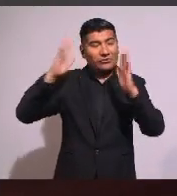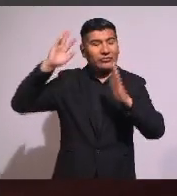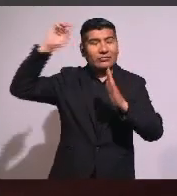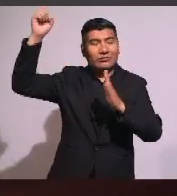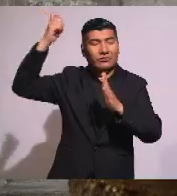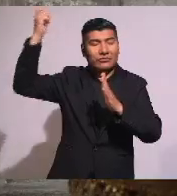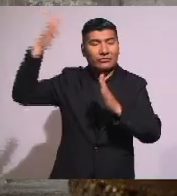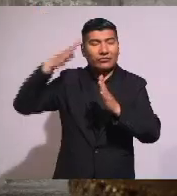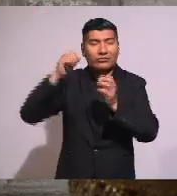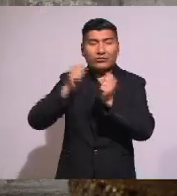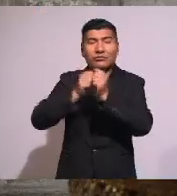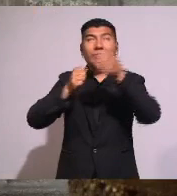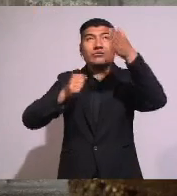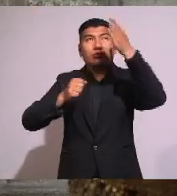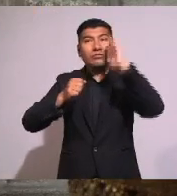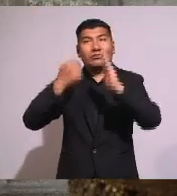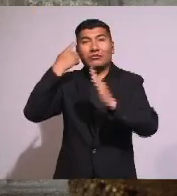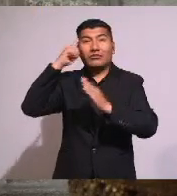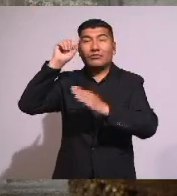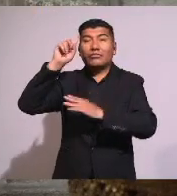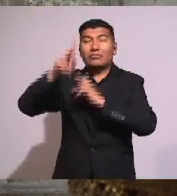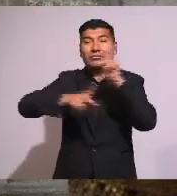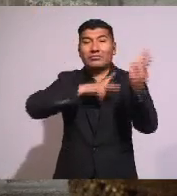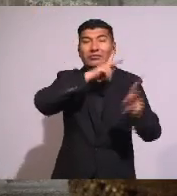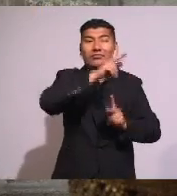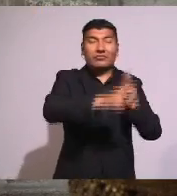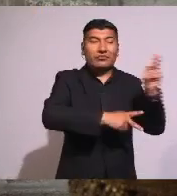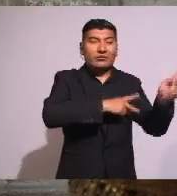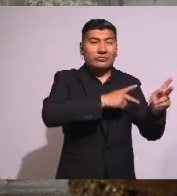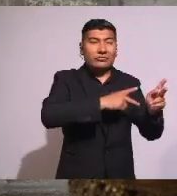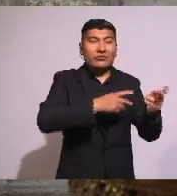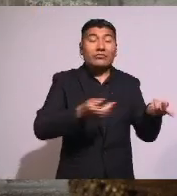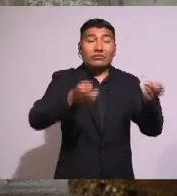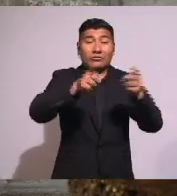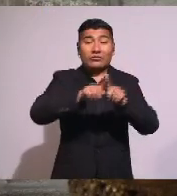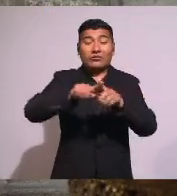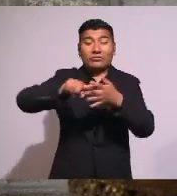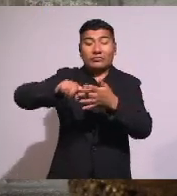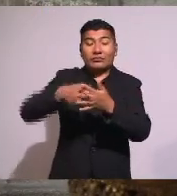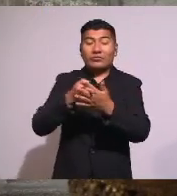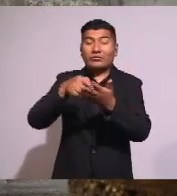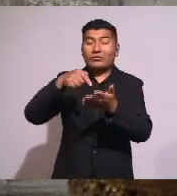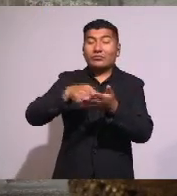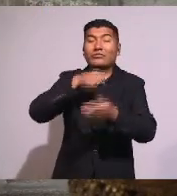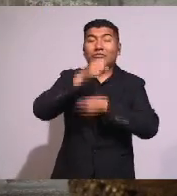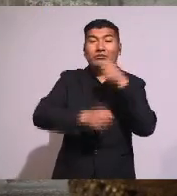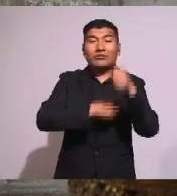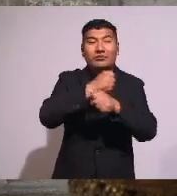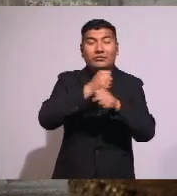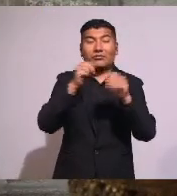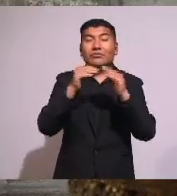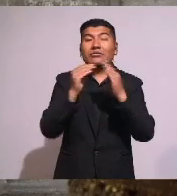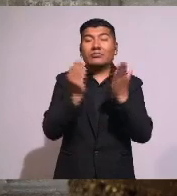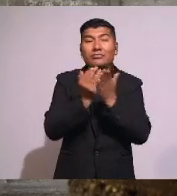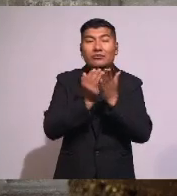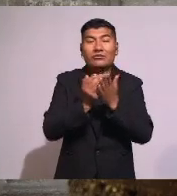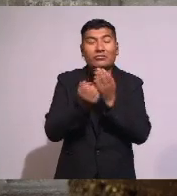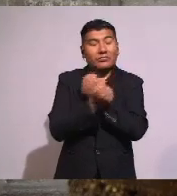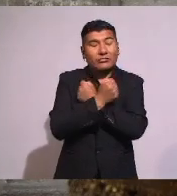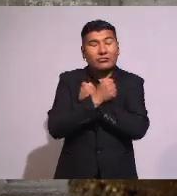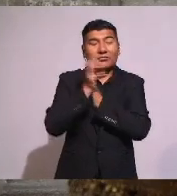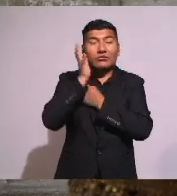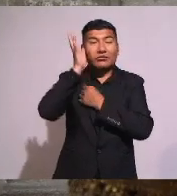delante de Dios y para los hombres. Al comenzar pues este año escolar, queridos padres de